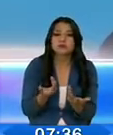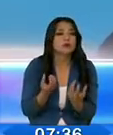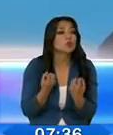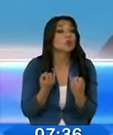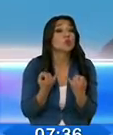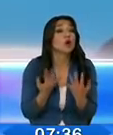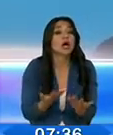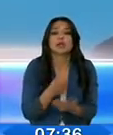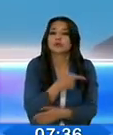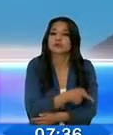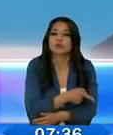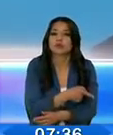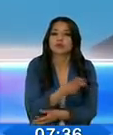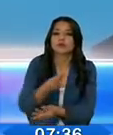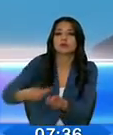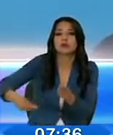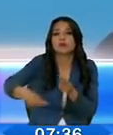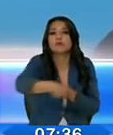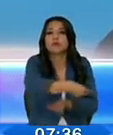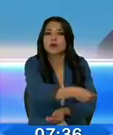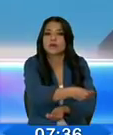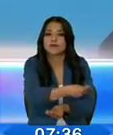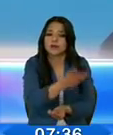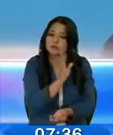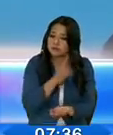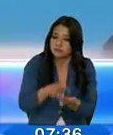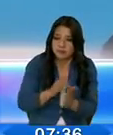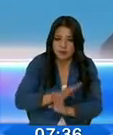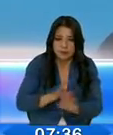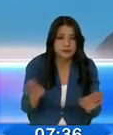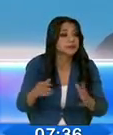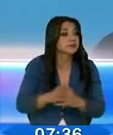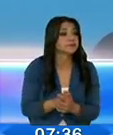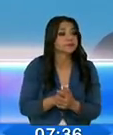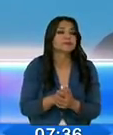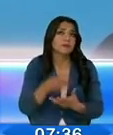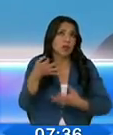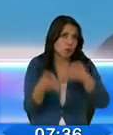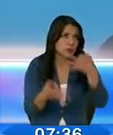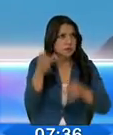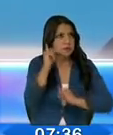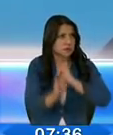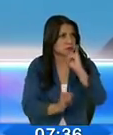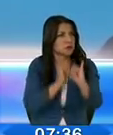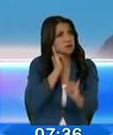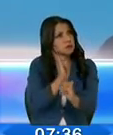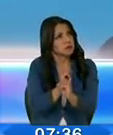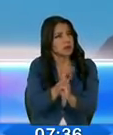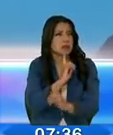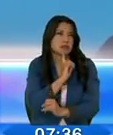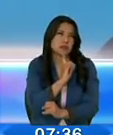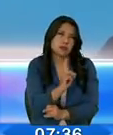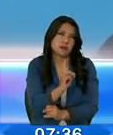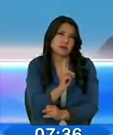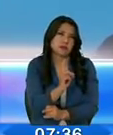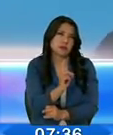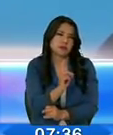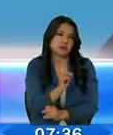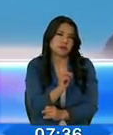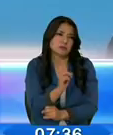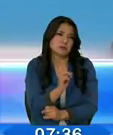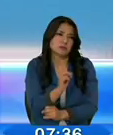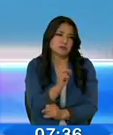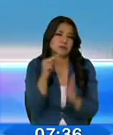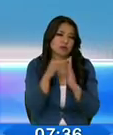cuánto corresponde la indemnización. Lo que declara el Tribunal Arbitral es que a través de esos dos